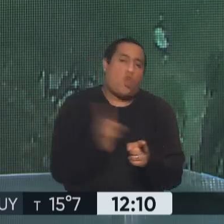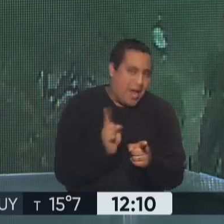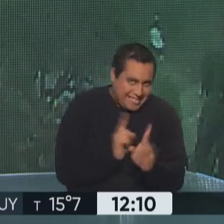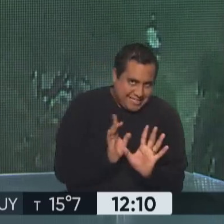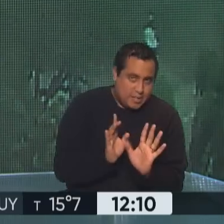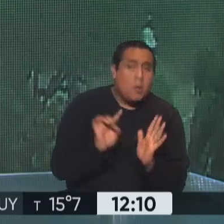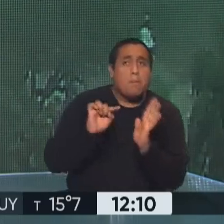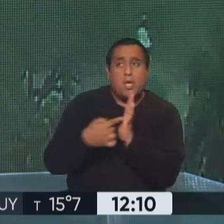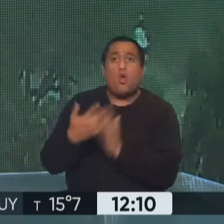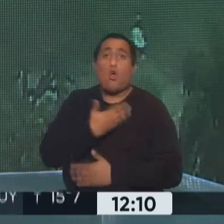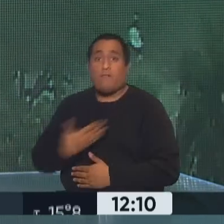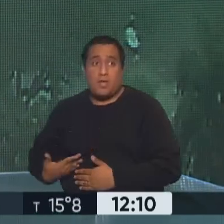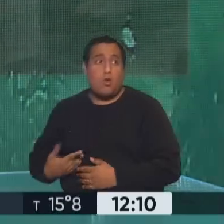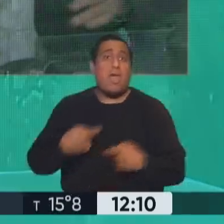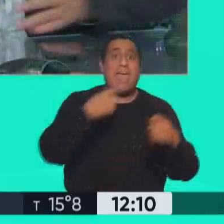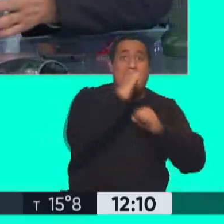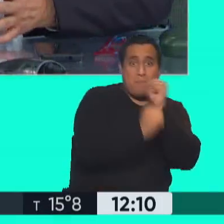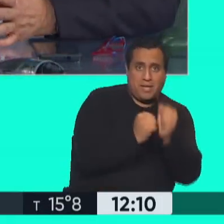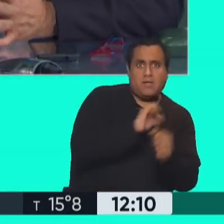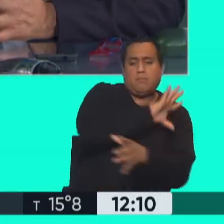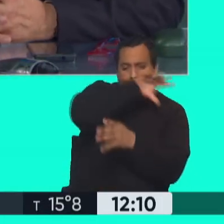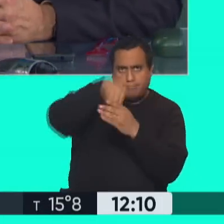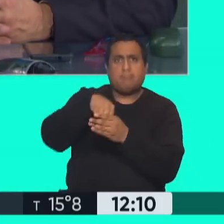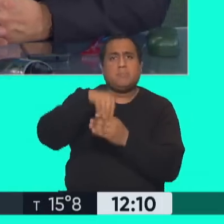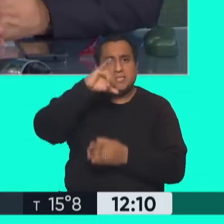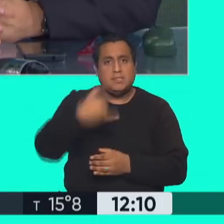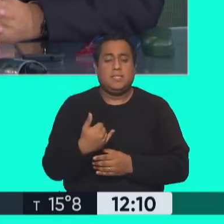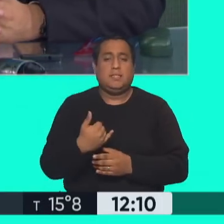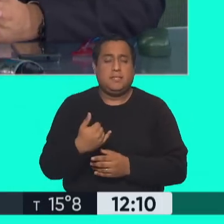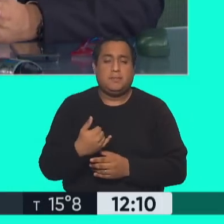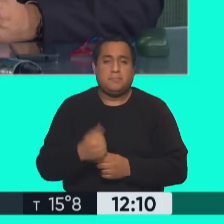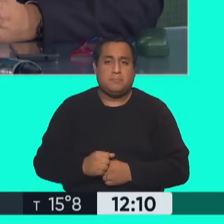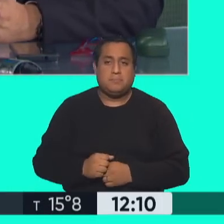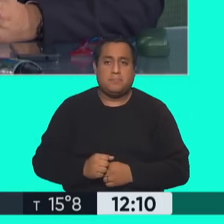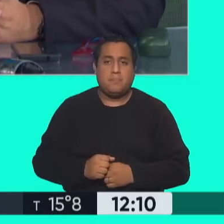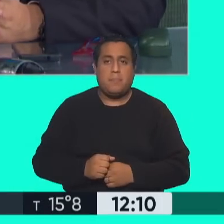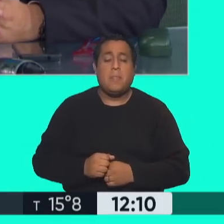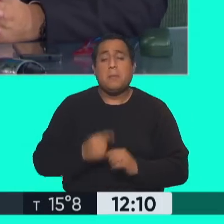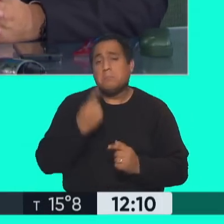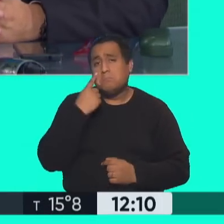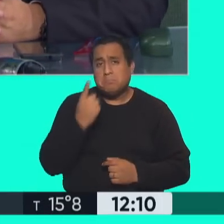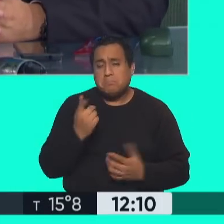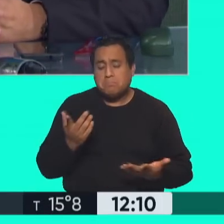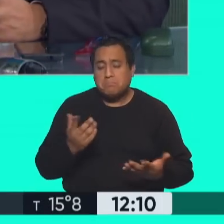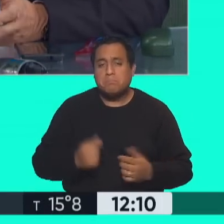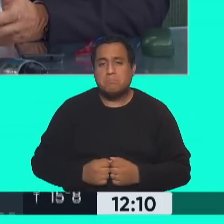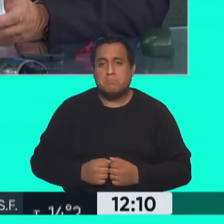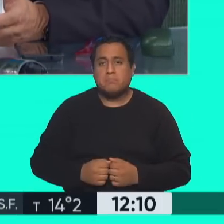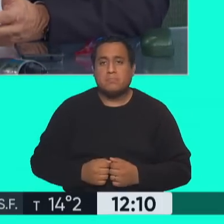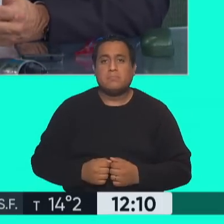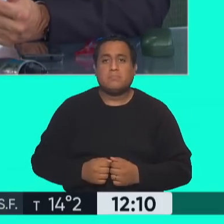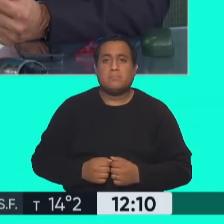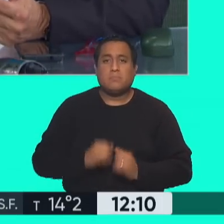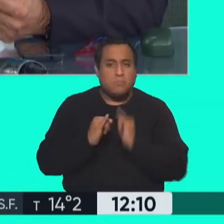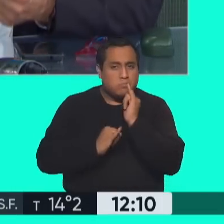e intentan hacerlo, más allá inclusive de las facultades que tendrían como empresarios. Fíjate vos que este